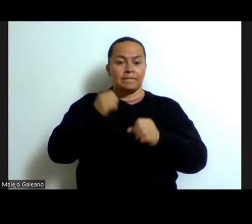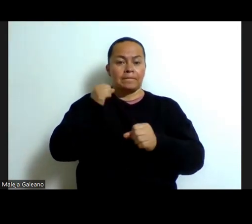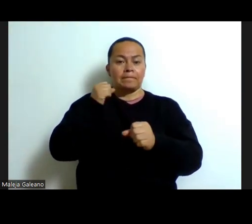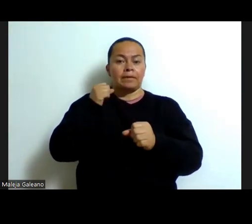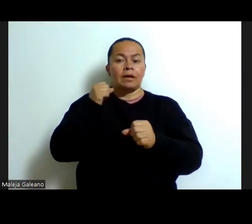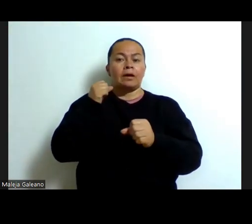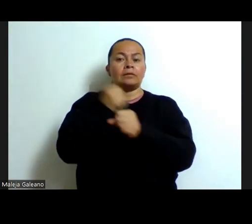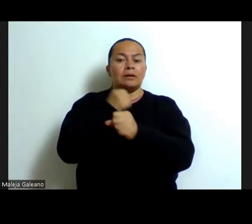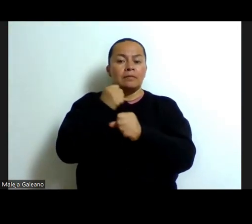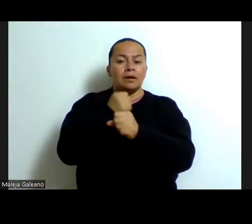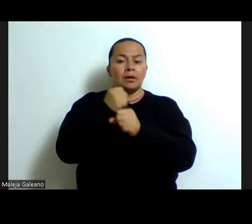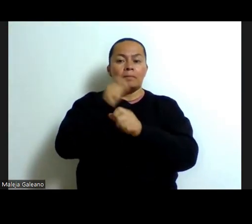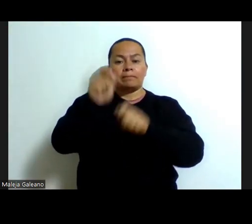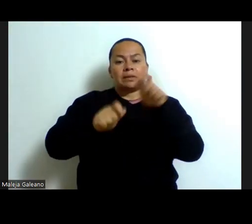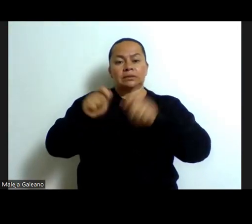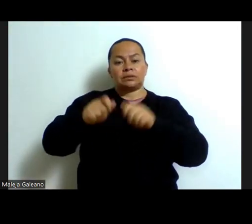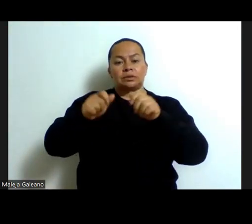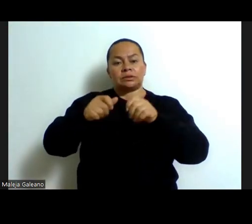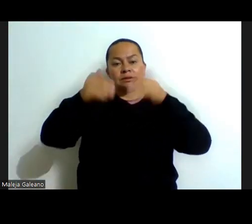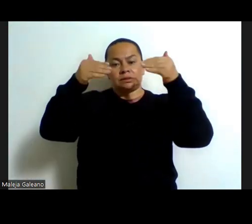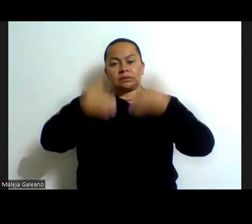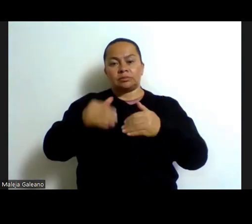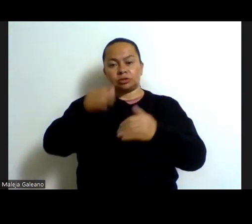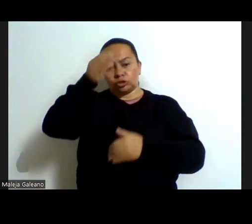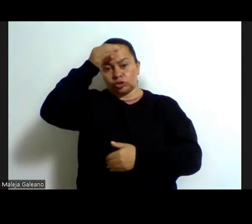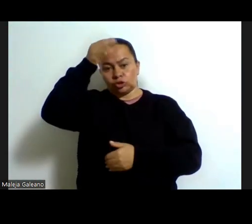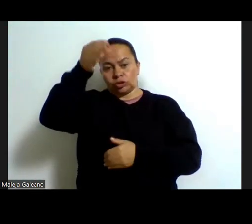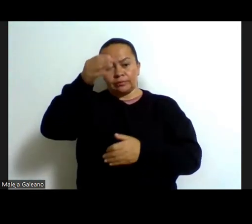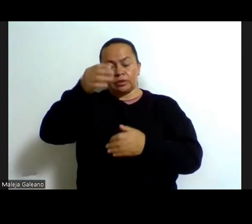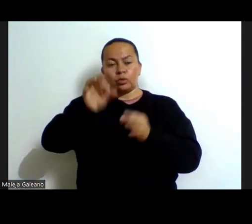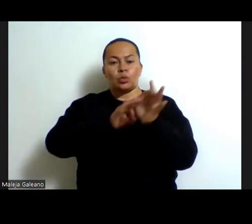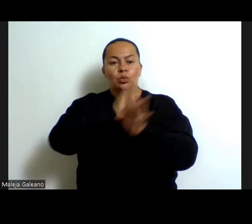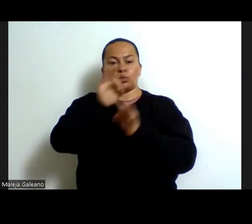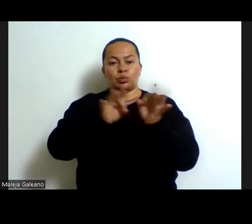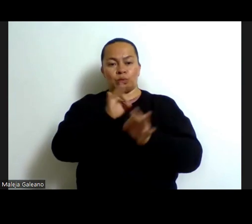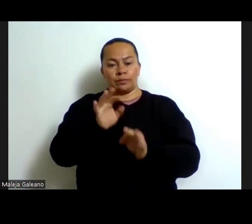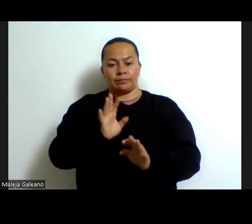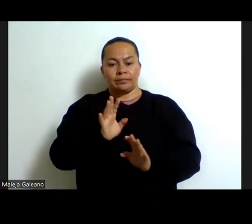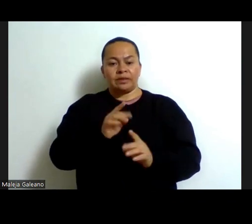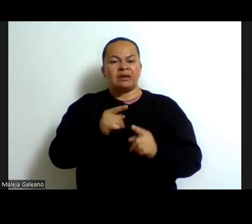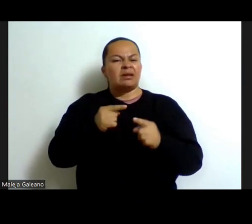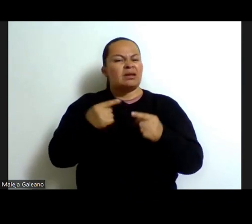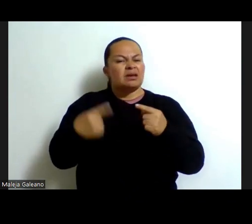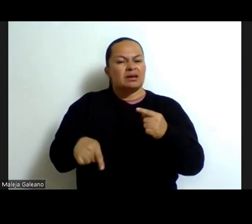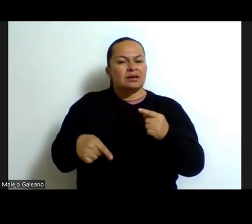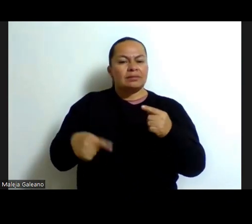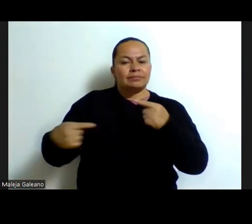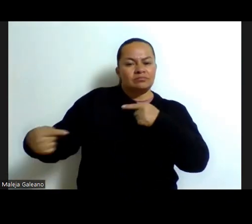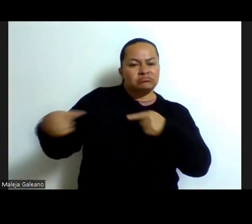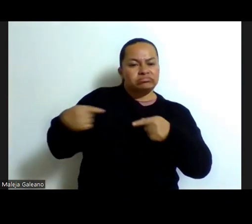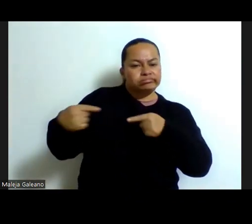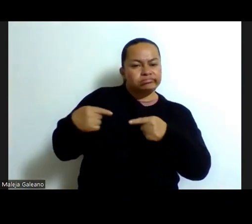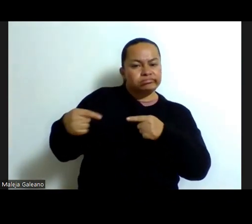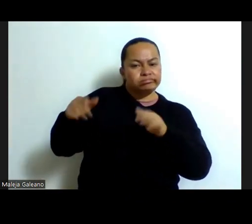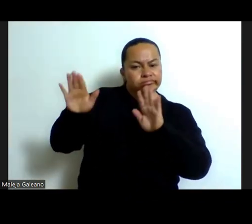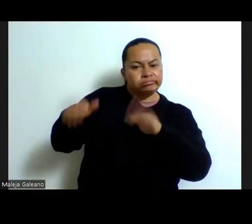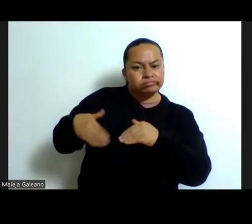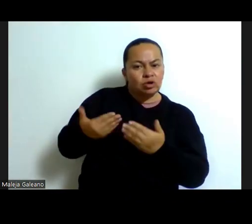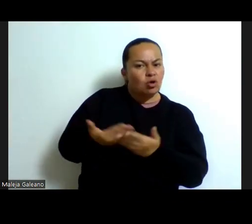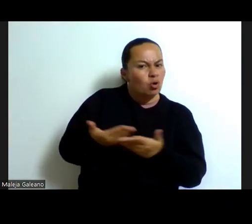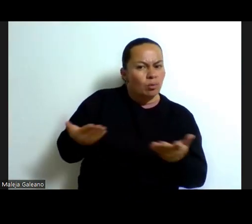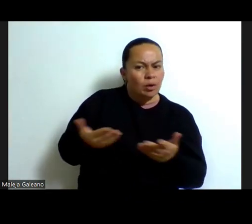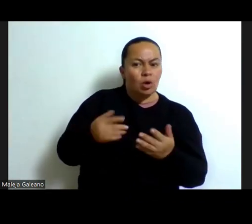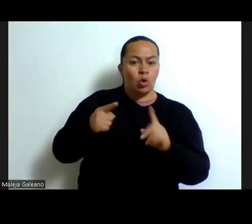discapacidad el concepto de cuidador qué debates venimos trayendo y es que uno es que